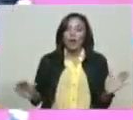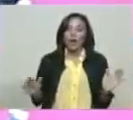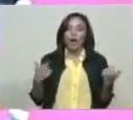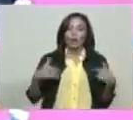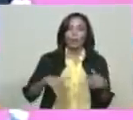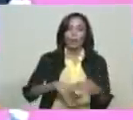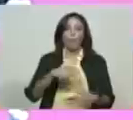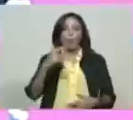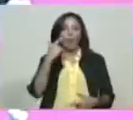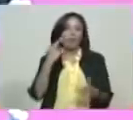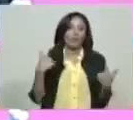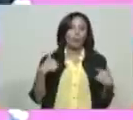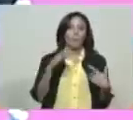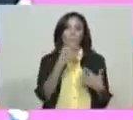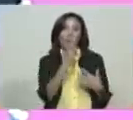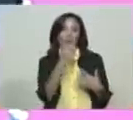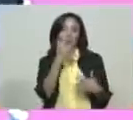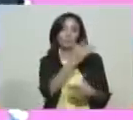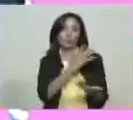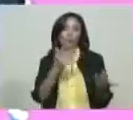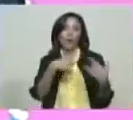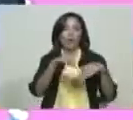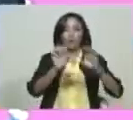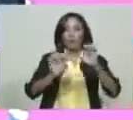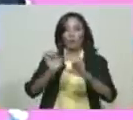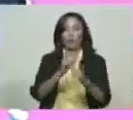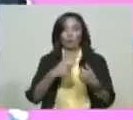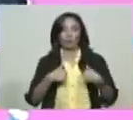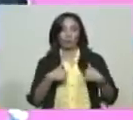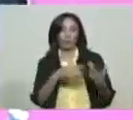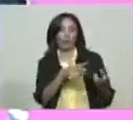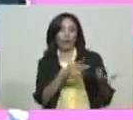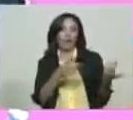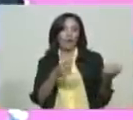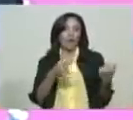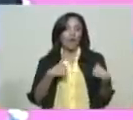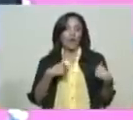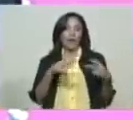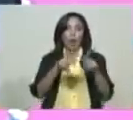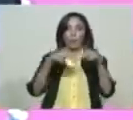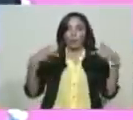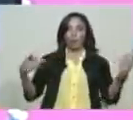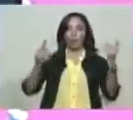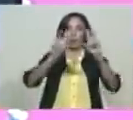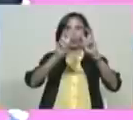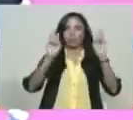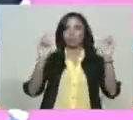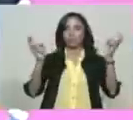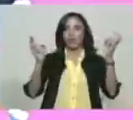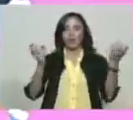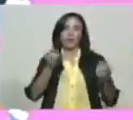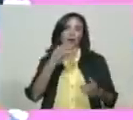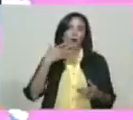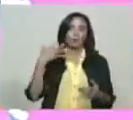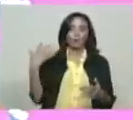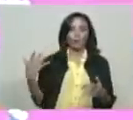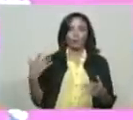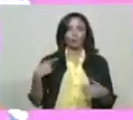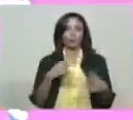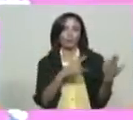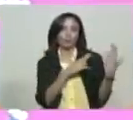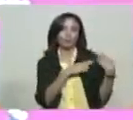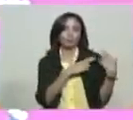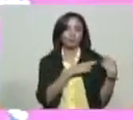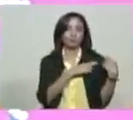pose, para ganar titulares en Associated Press, Reuters,